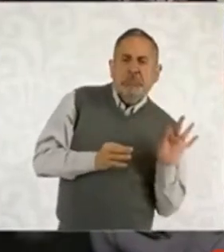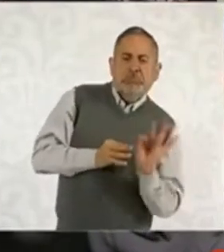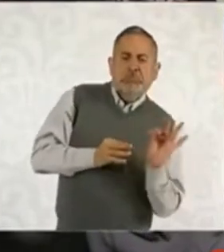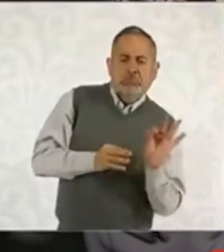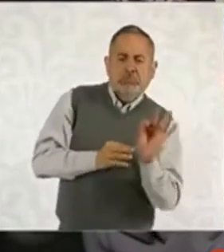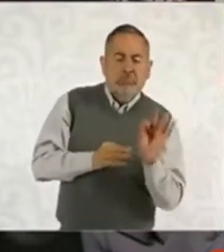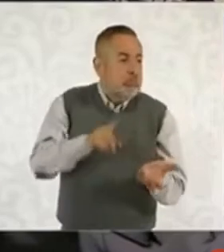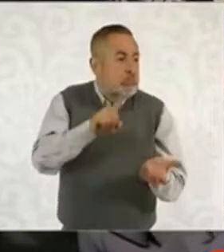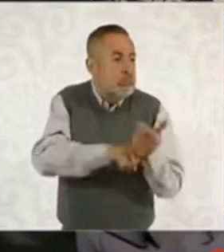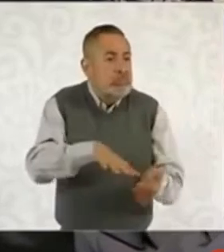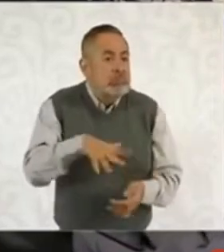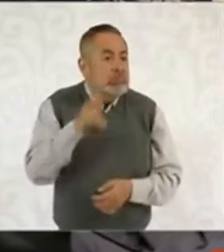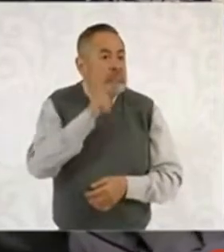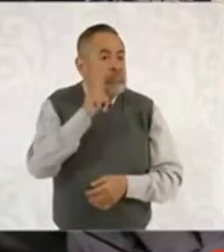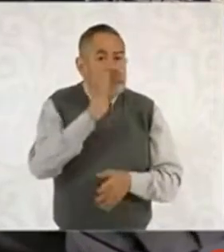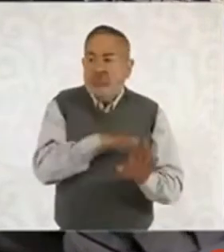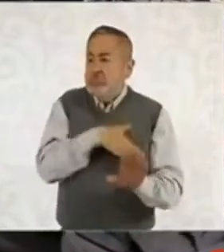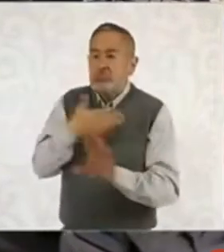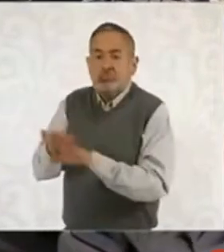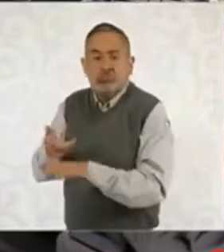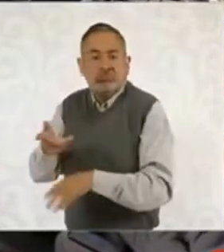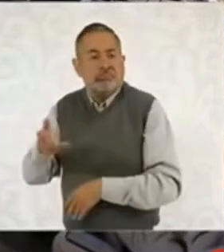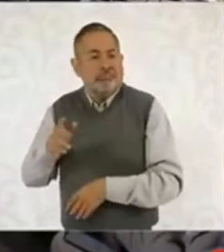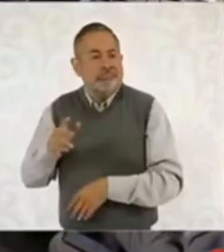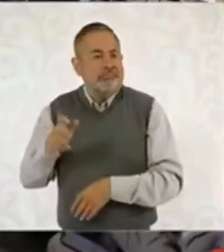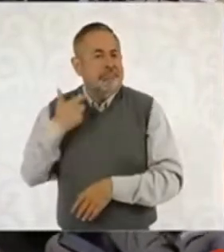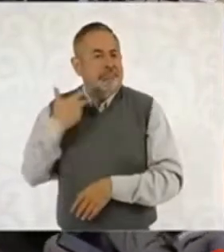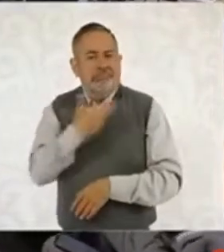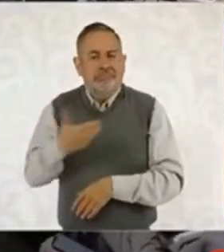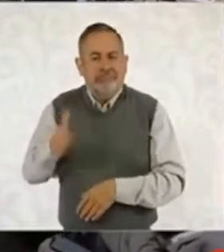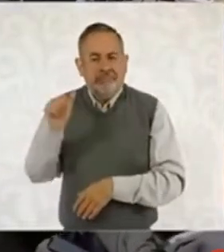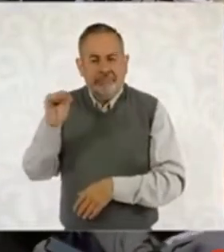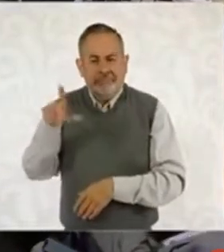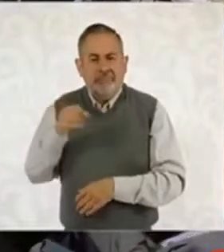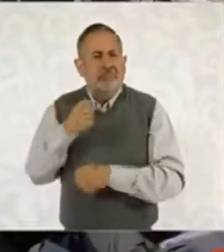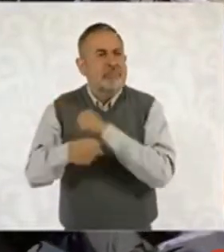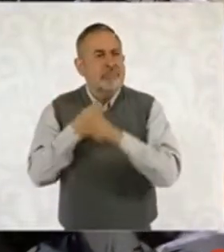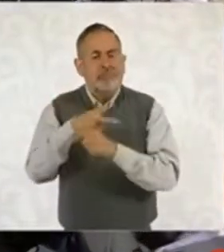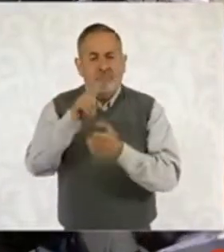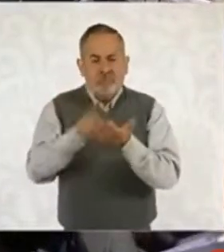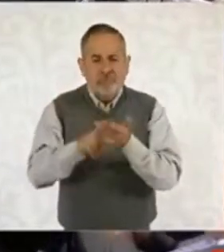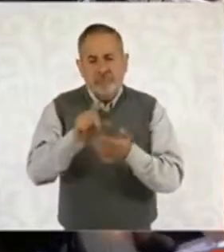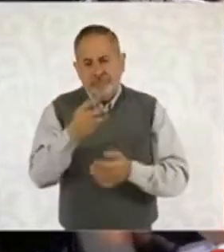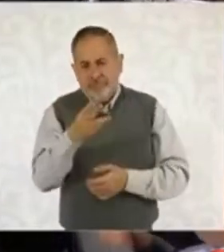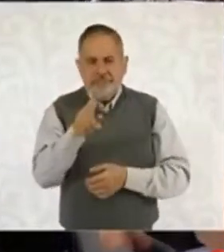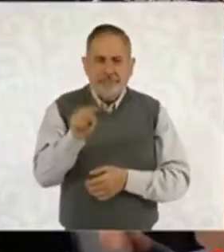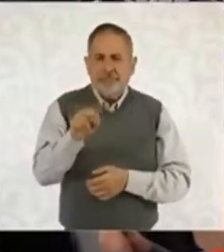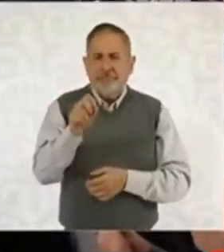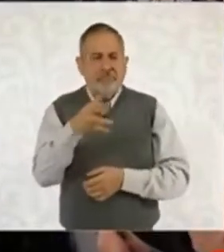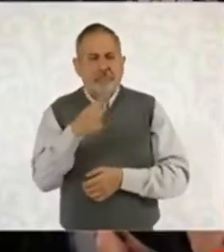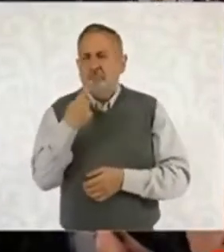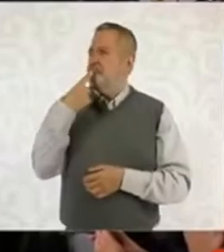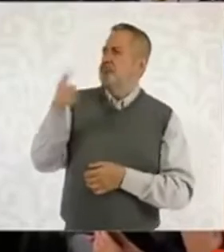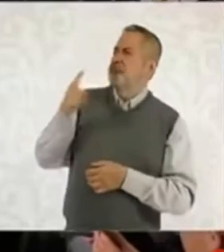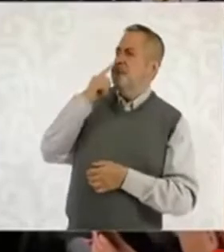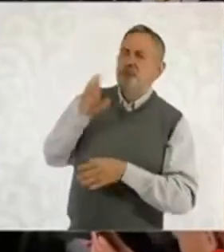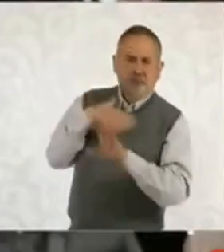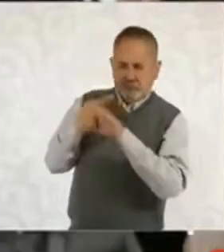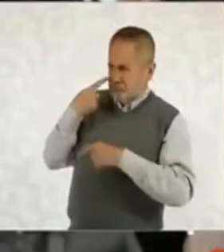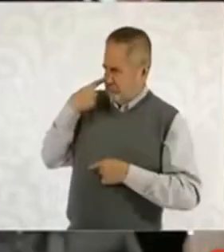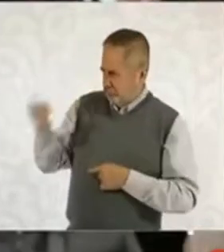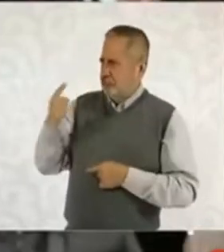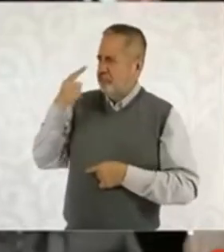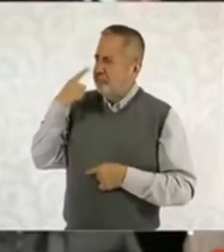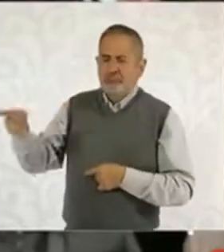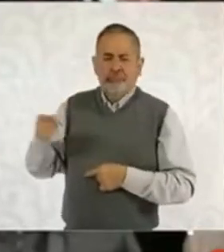en contra del expresidente Andrés Manuel López Obrador entre 2023 y 2024 para acusarlo, por ejemplo,